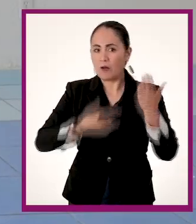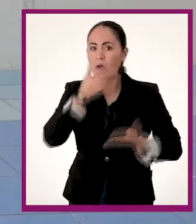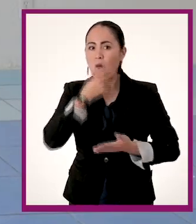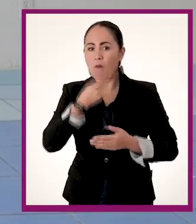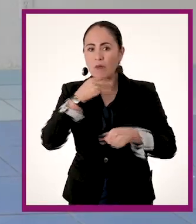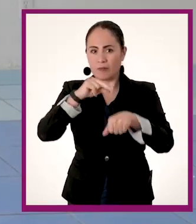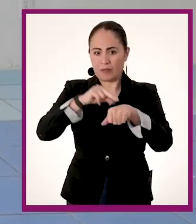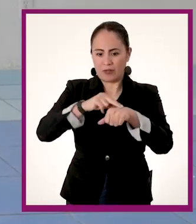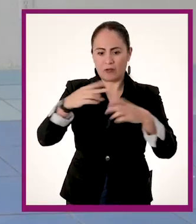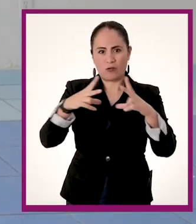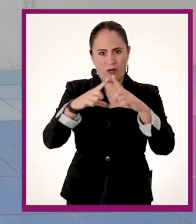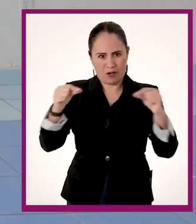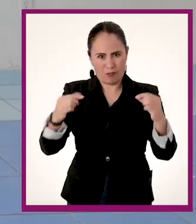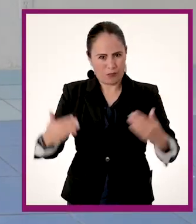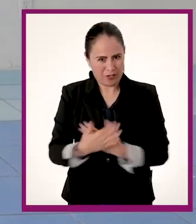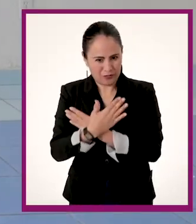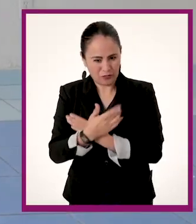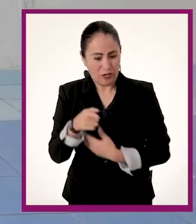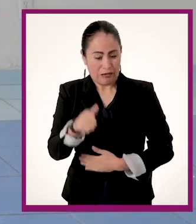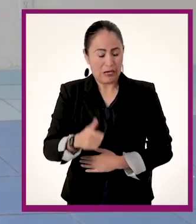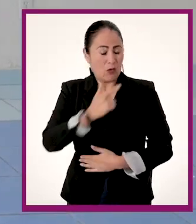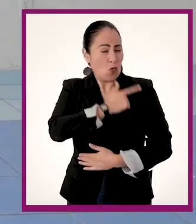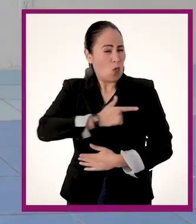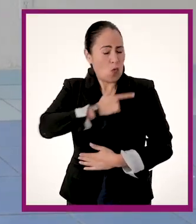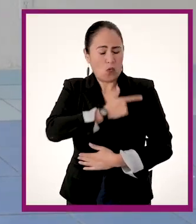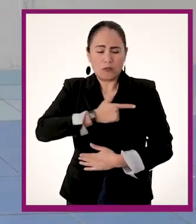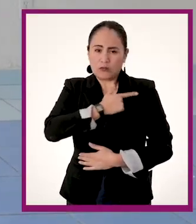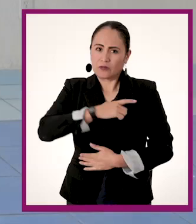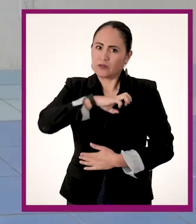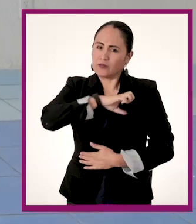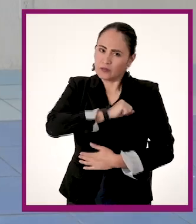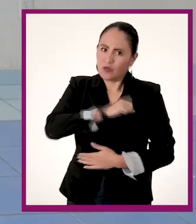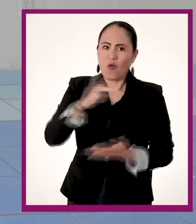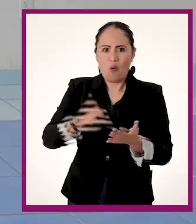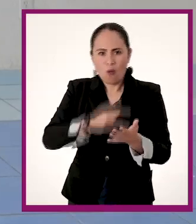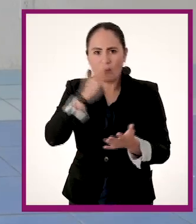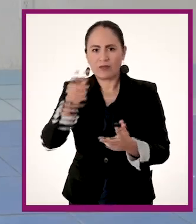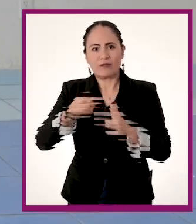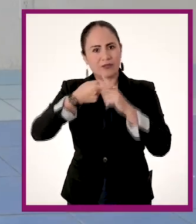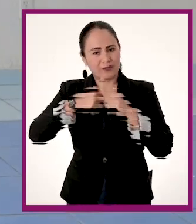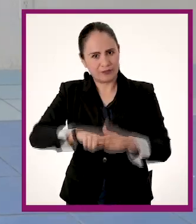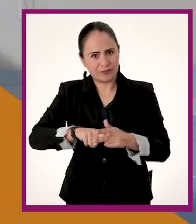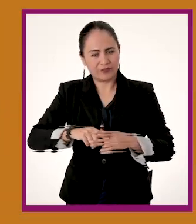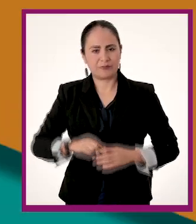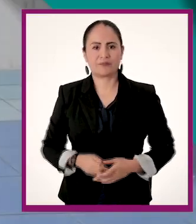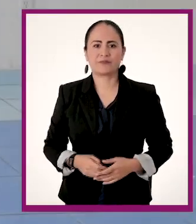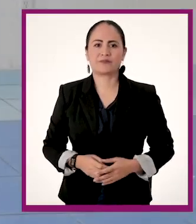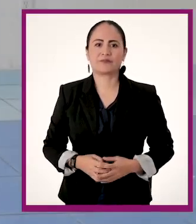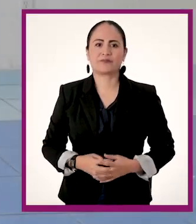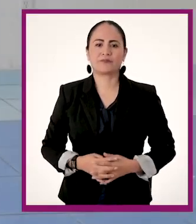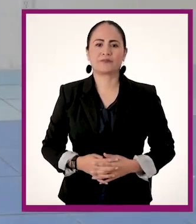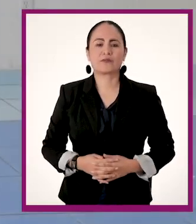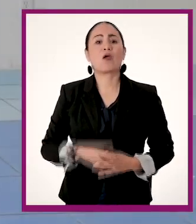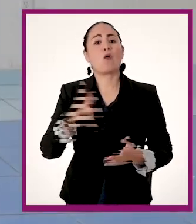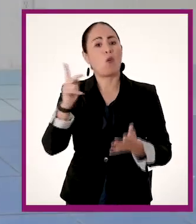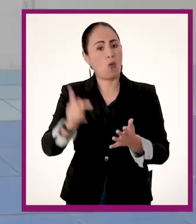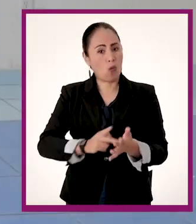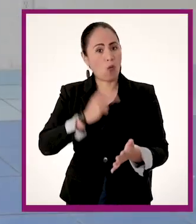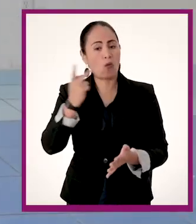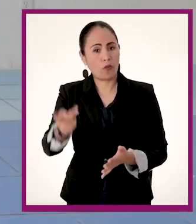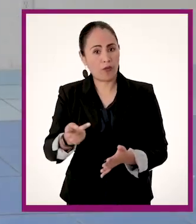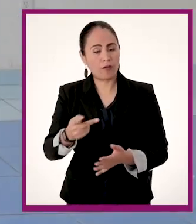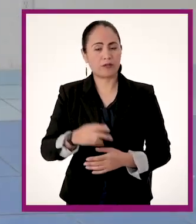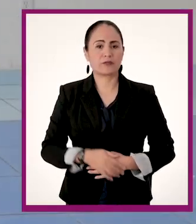médico japonés y tanto le gustó que la comenzó otra vez. La vamos a volver a